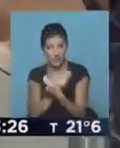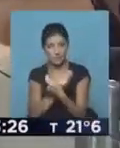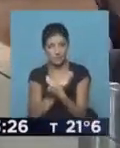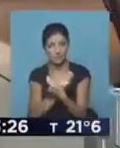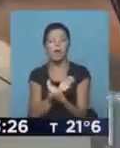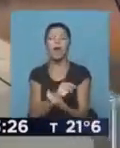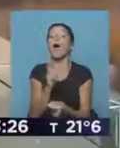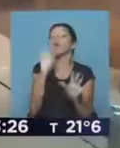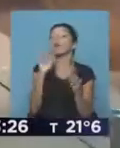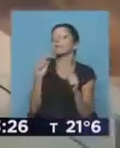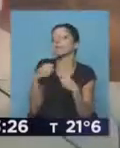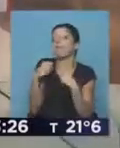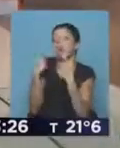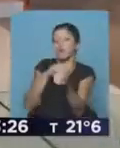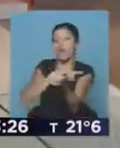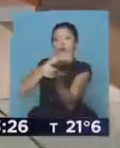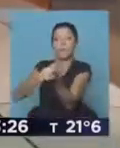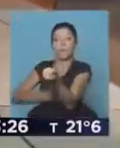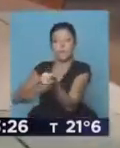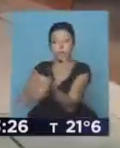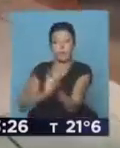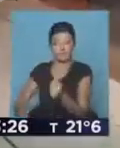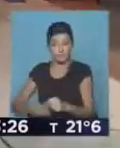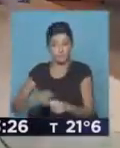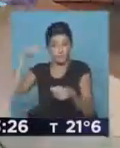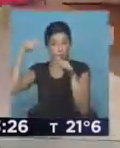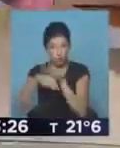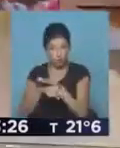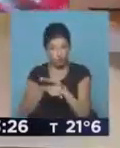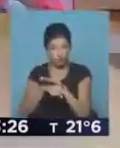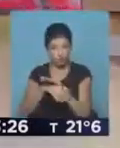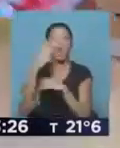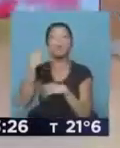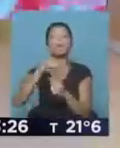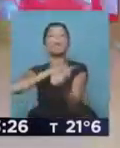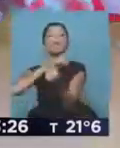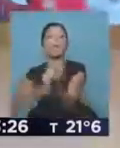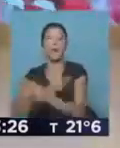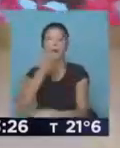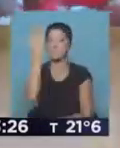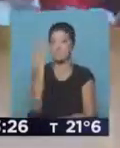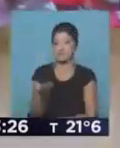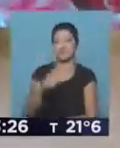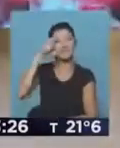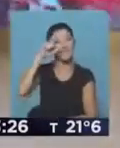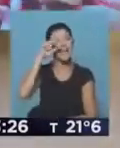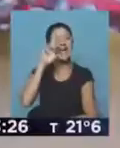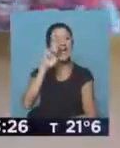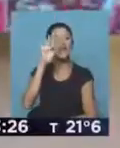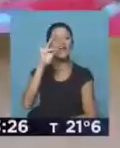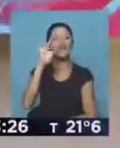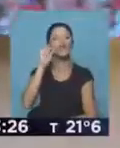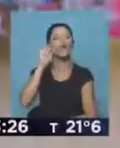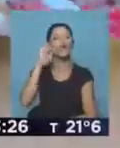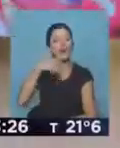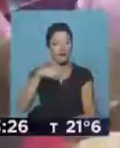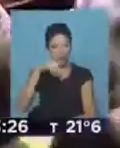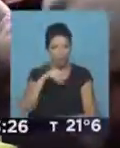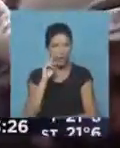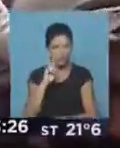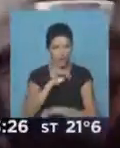si le dan más poderes a la figura presidencial, es decir, más poderes a la figura del presidente Erdogan. Vemos un informe y lo